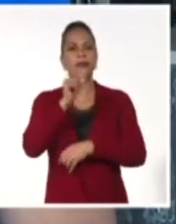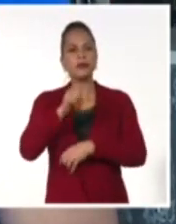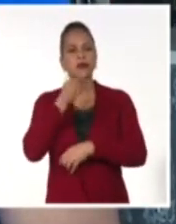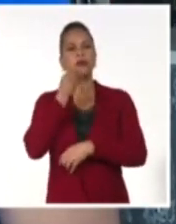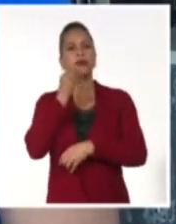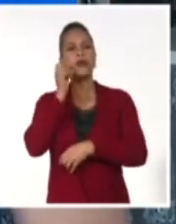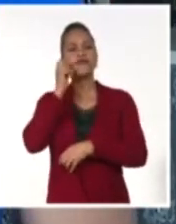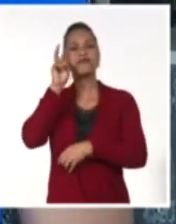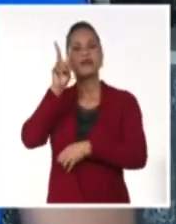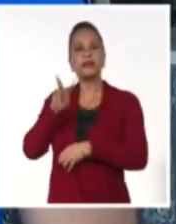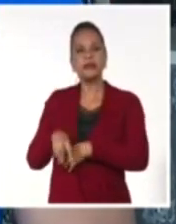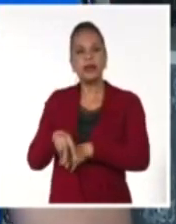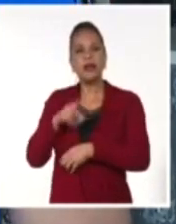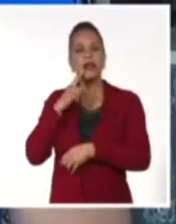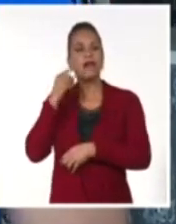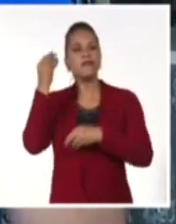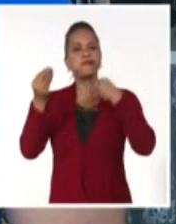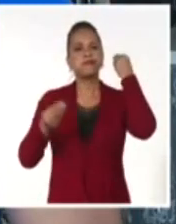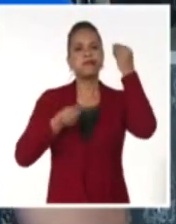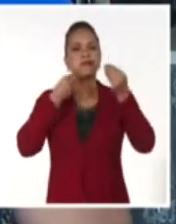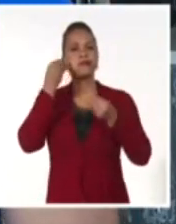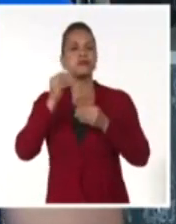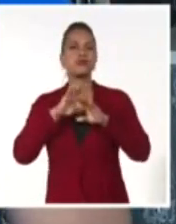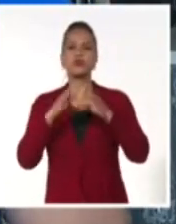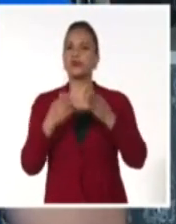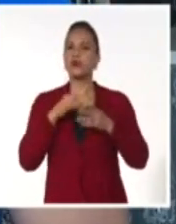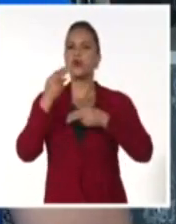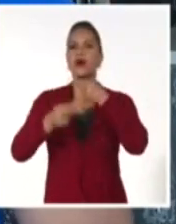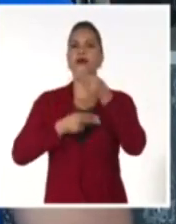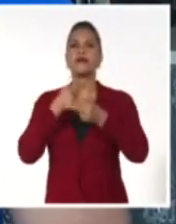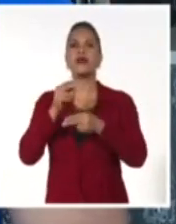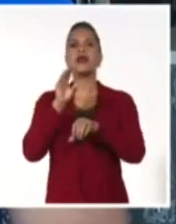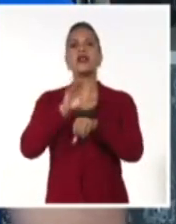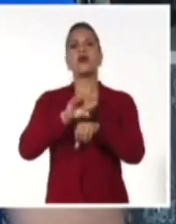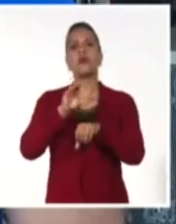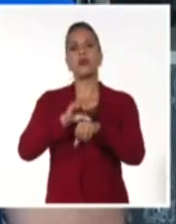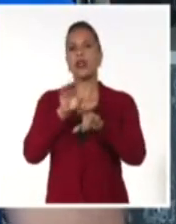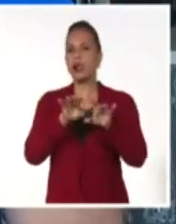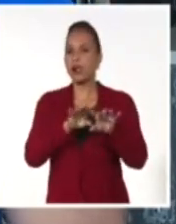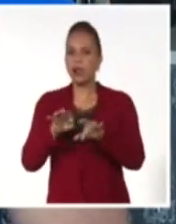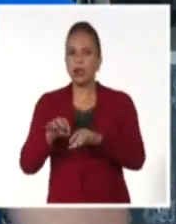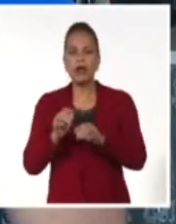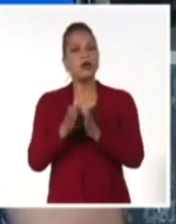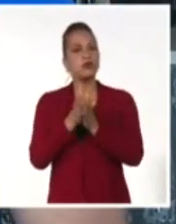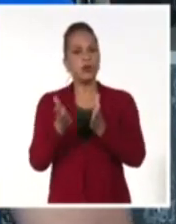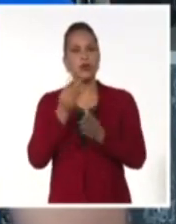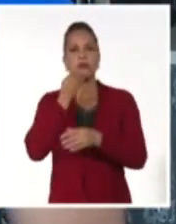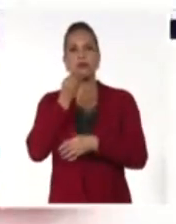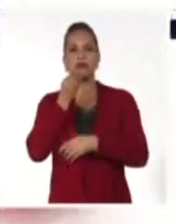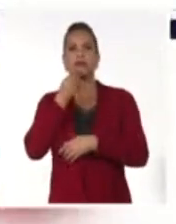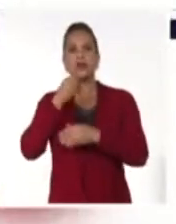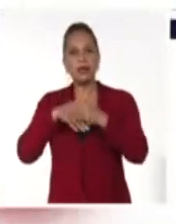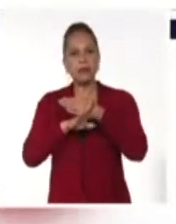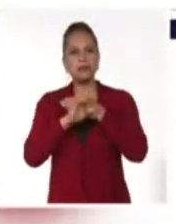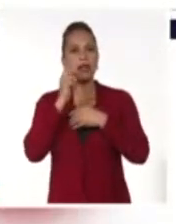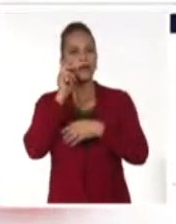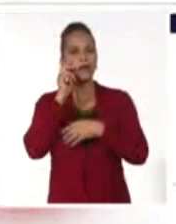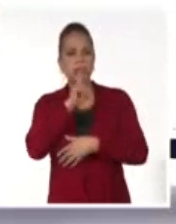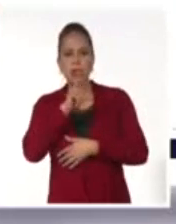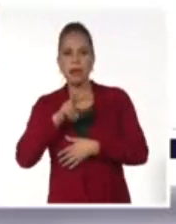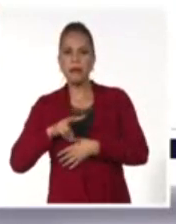estos datos poder sacar conclusiones a partir de ellos y todo se hace de manera totalmente transparente y con datos abiertos de manera pública en colaboración